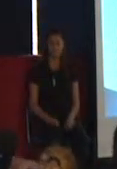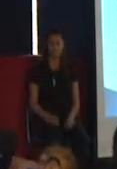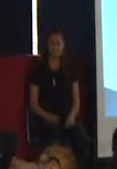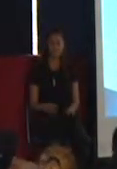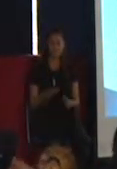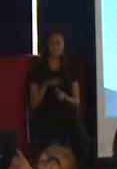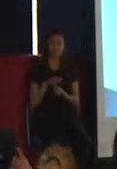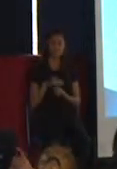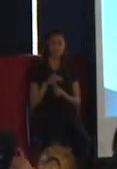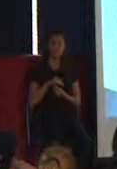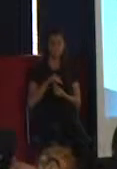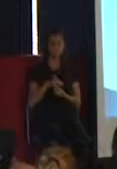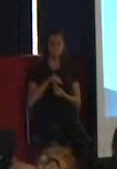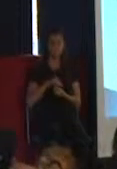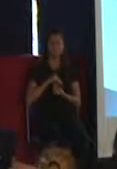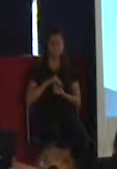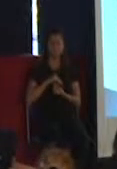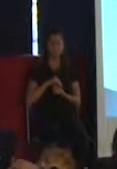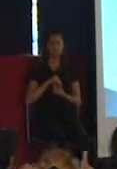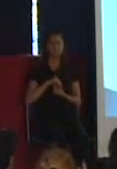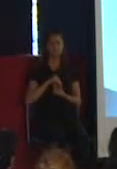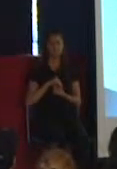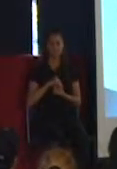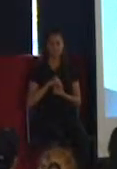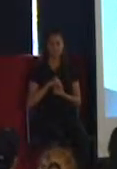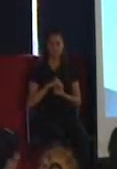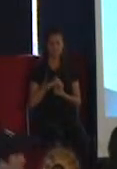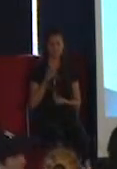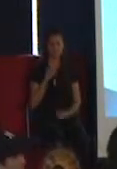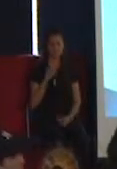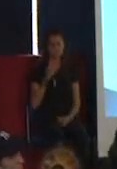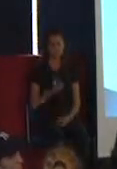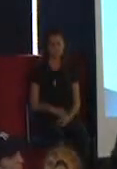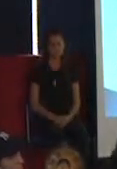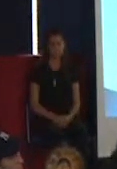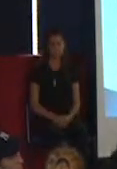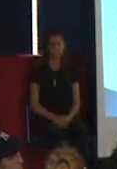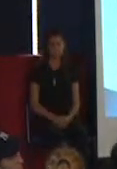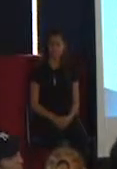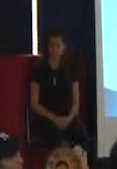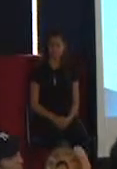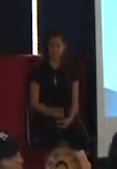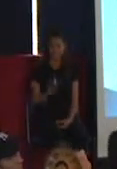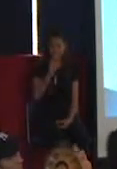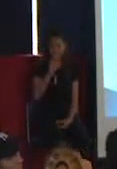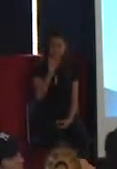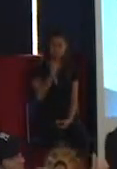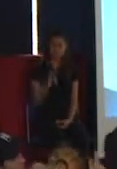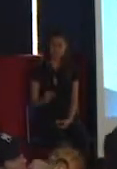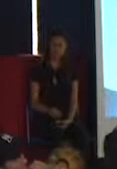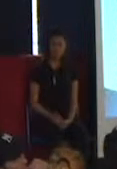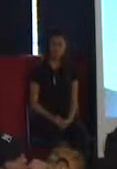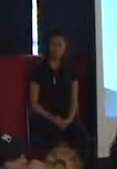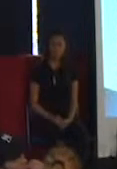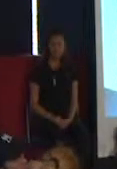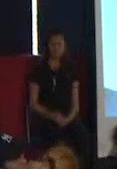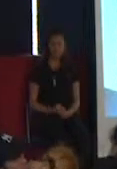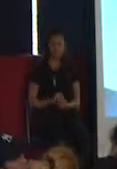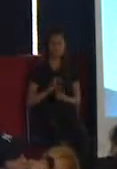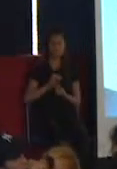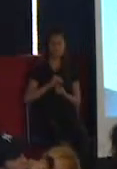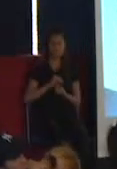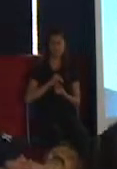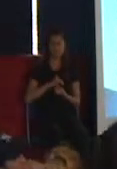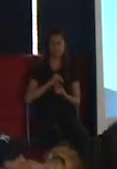de ideas, ¿sí? Las acciones o las tutelas se hacen para cumplimiento, ¿sí? De